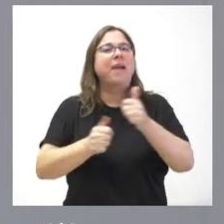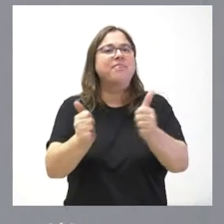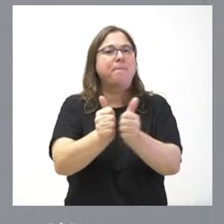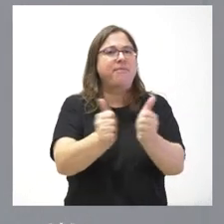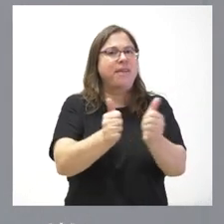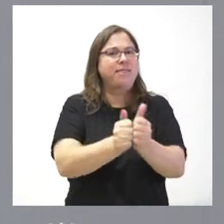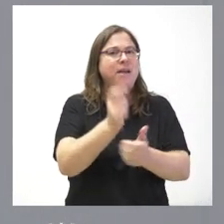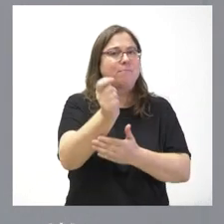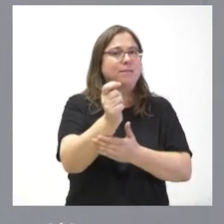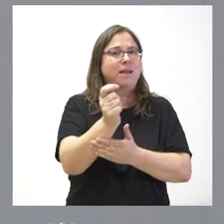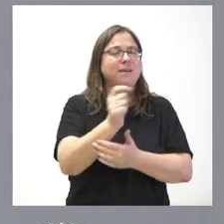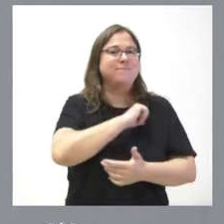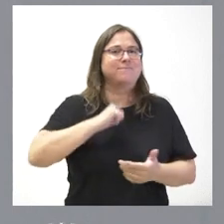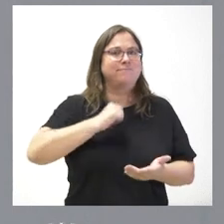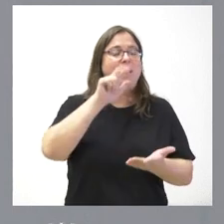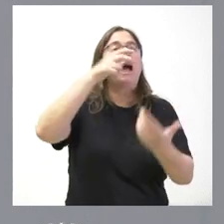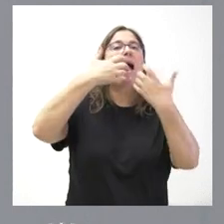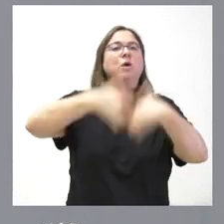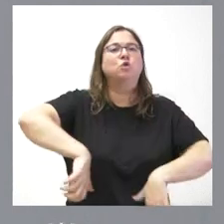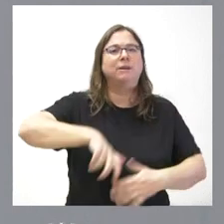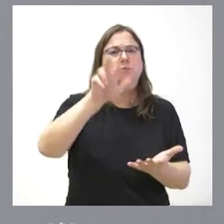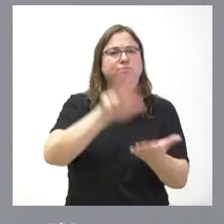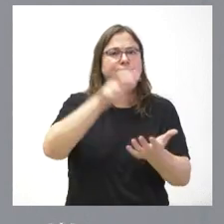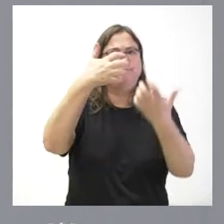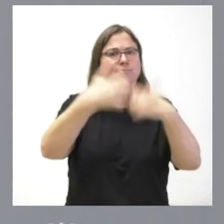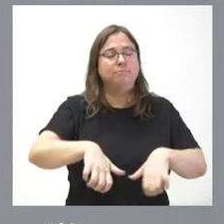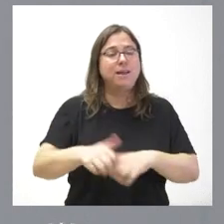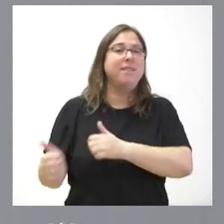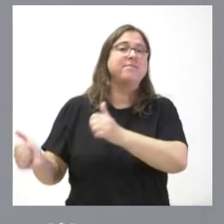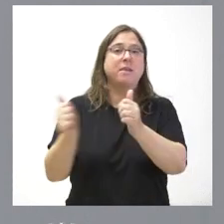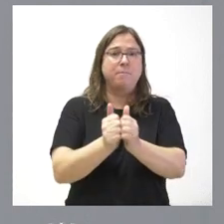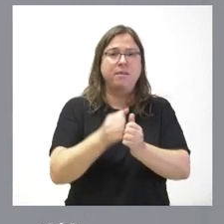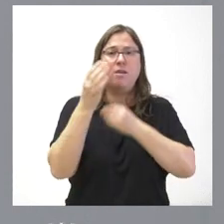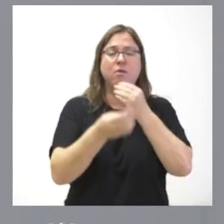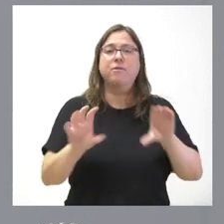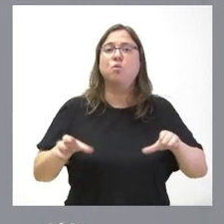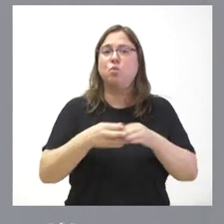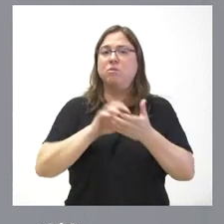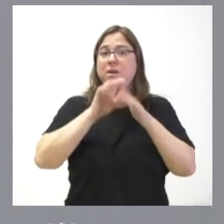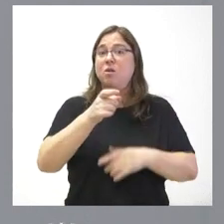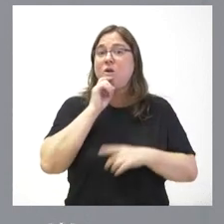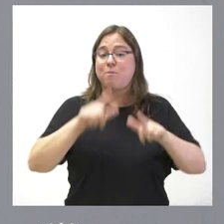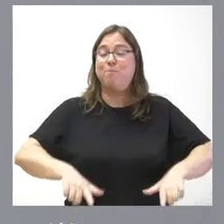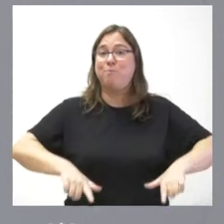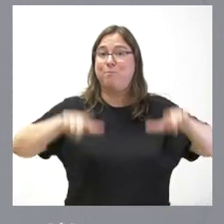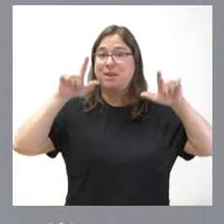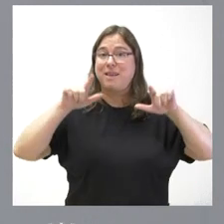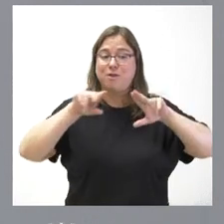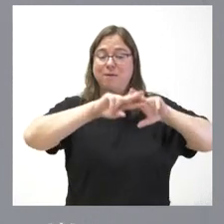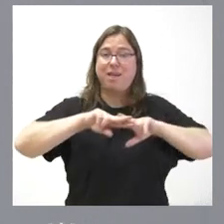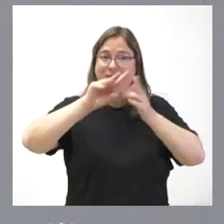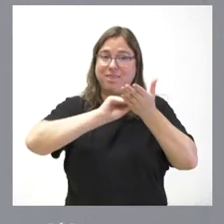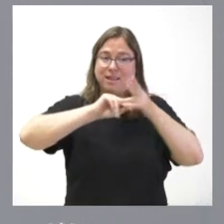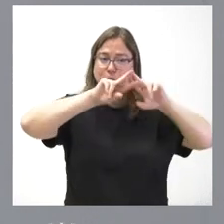de esta forma la automatización del reconocimiento de prestaciones de dependencia carce la junta de Castilla de León con esta plataforma de análisis de datos que